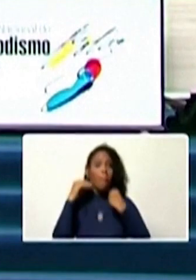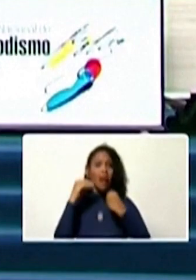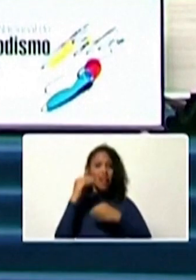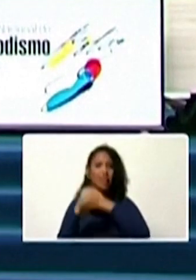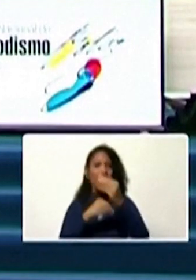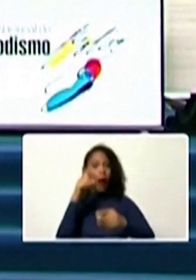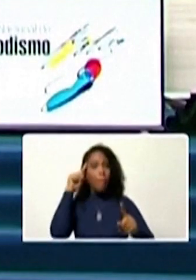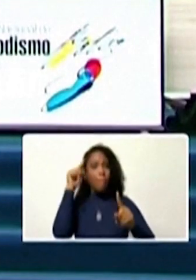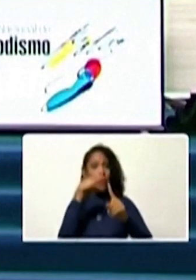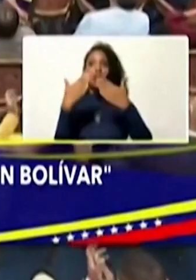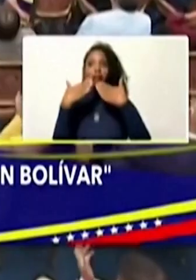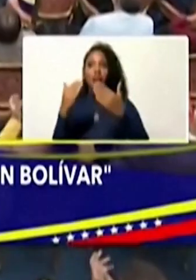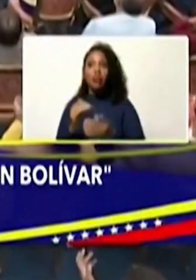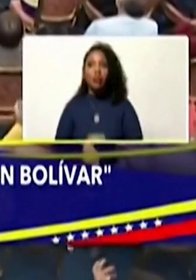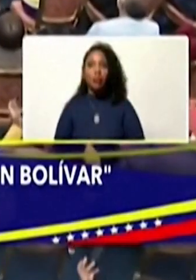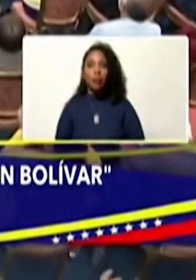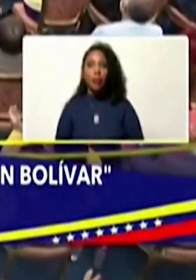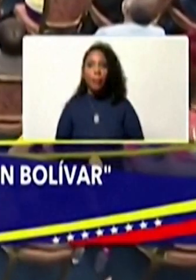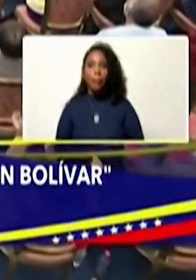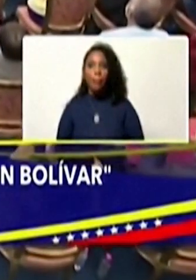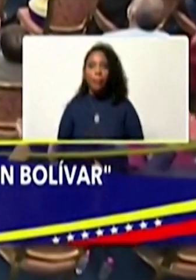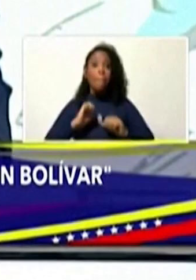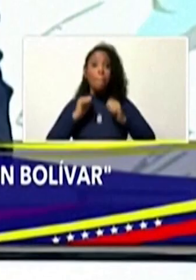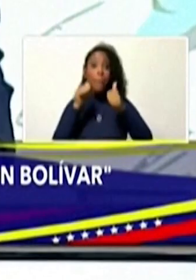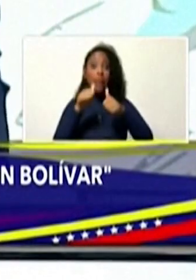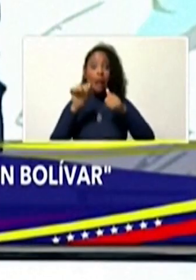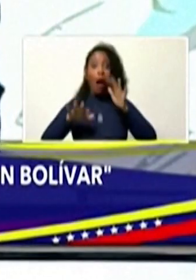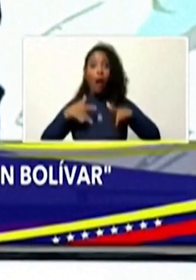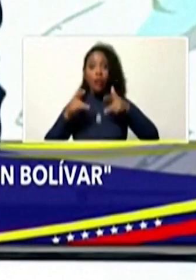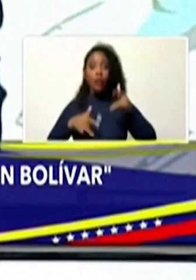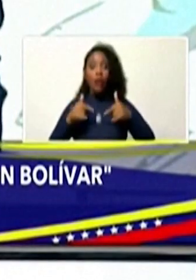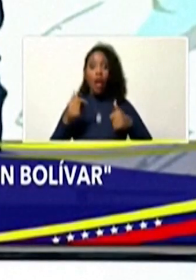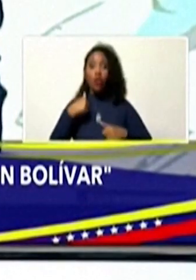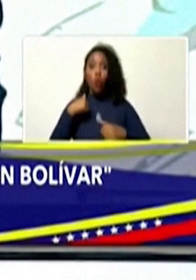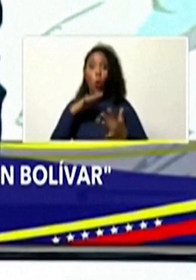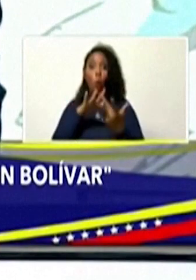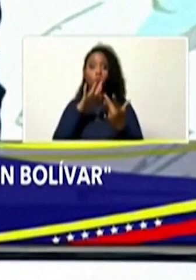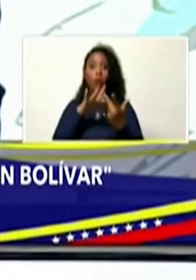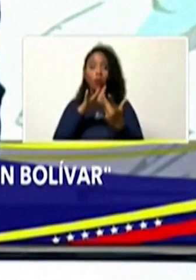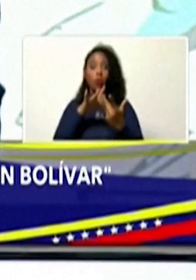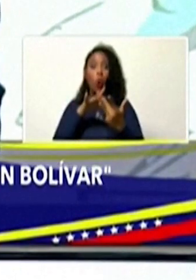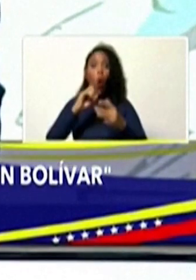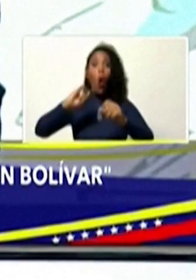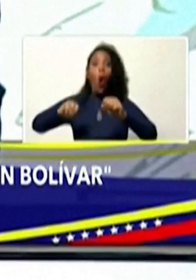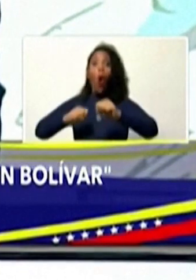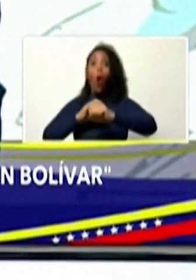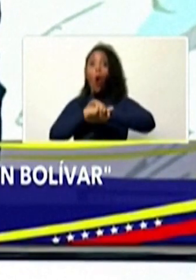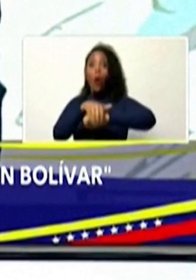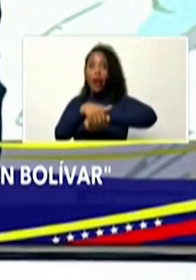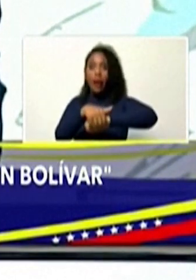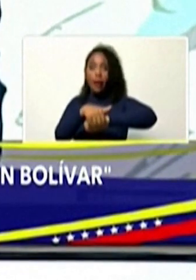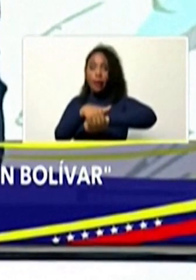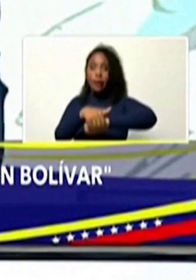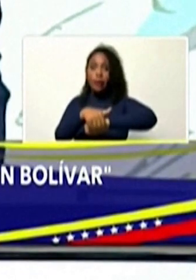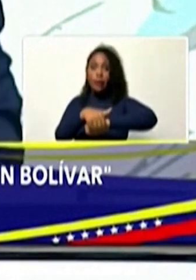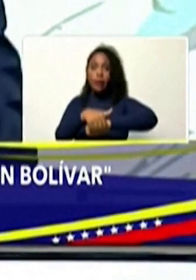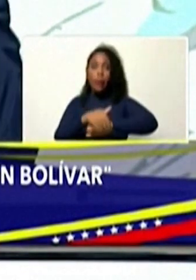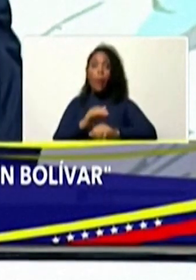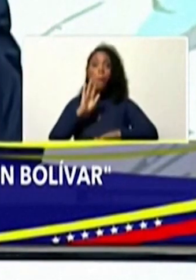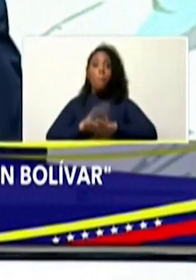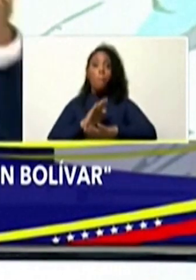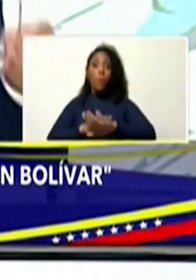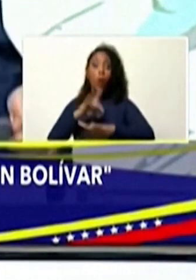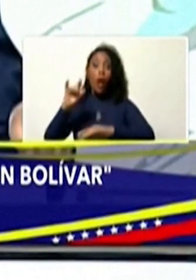con otra delegación de Estados Unidos en el Palacio de Miraflores. Estoy en comunicación con Jorge Rodríguez porque